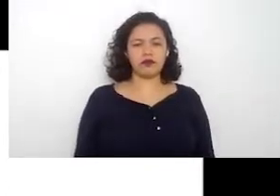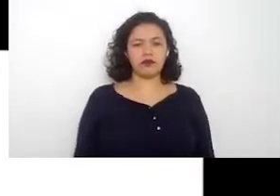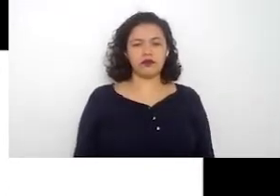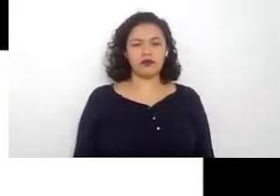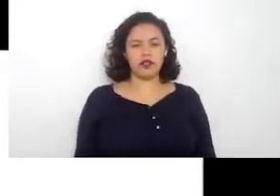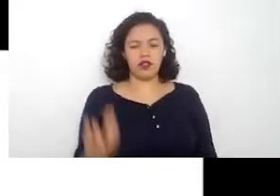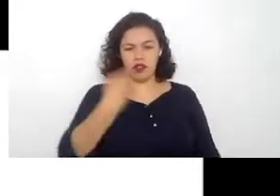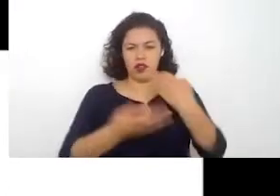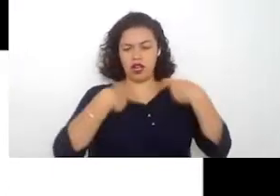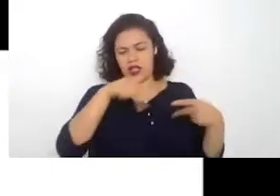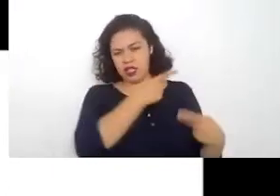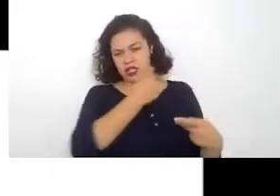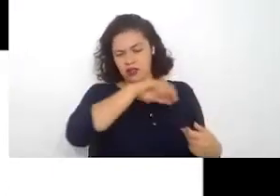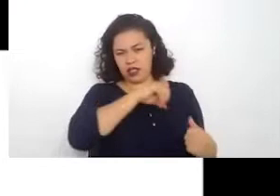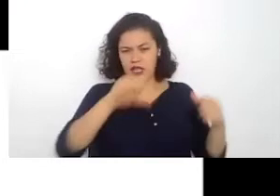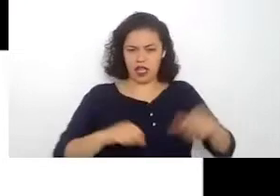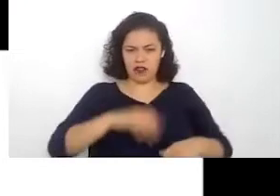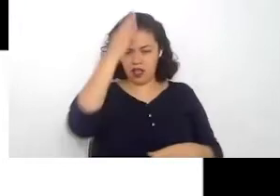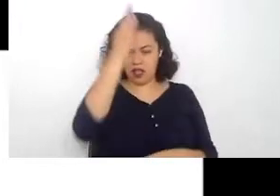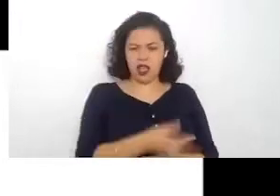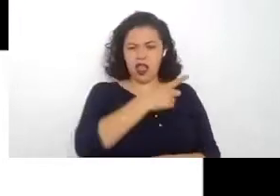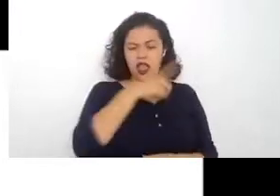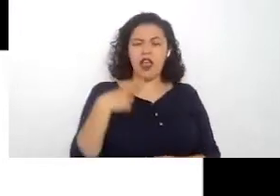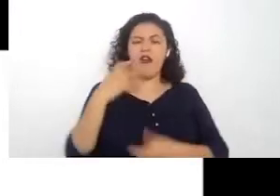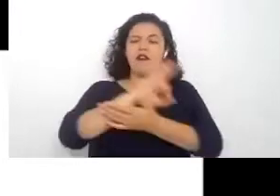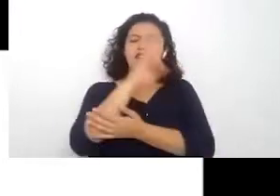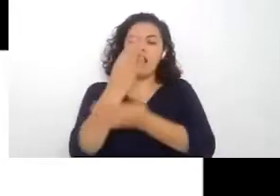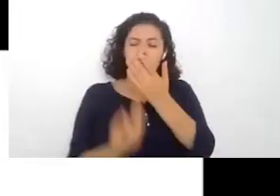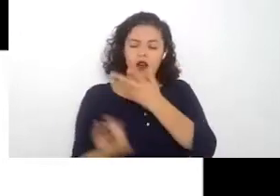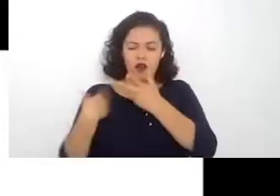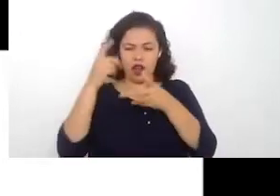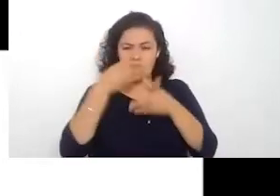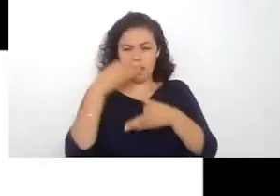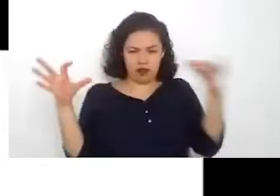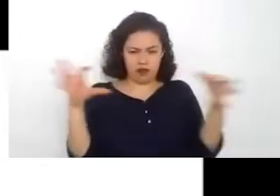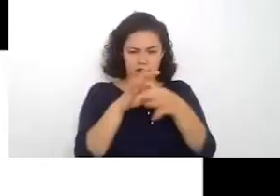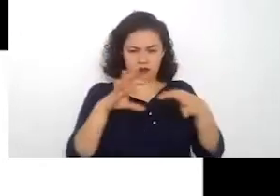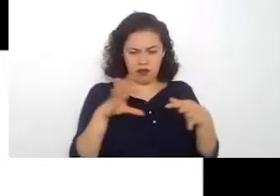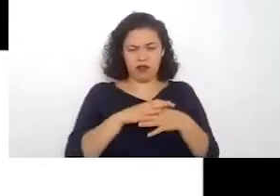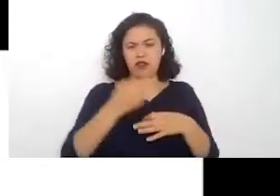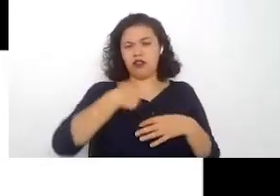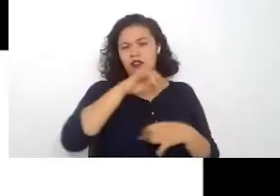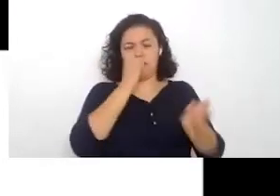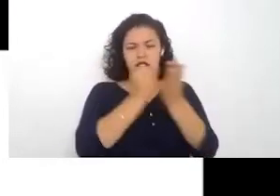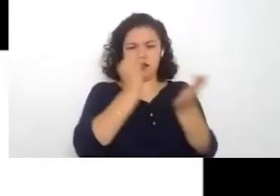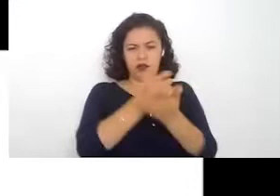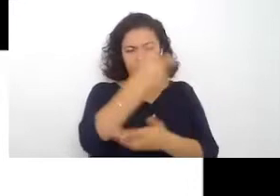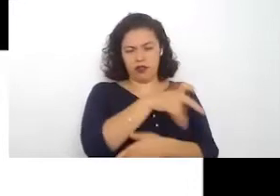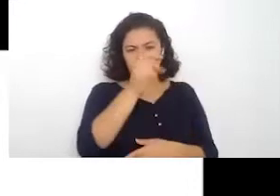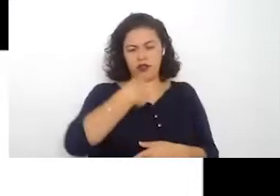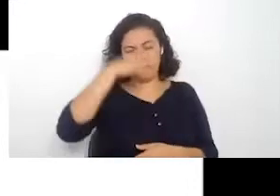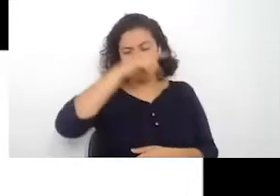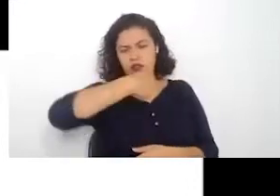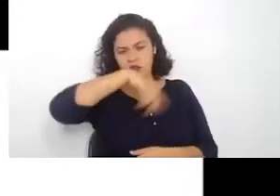las actividades autorizadas. Tendemos a emitir recibos deducibles de impuestos por nuestro objeto